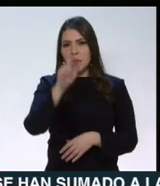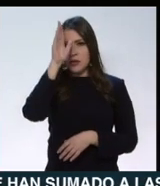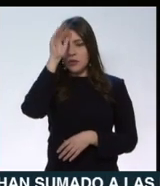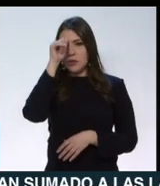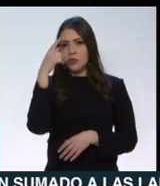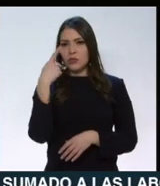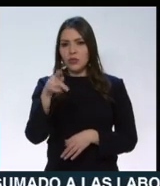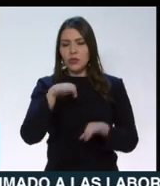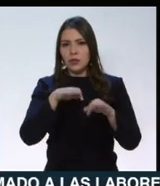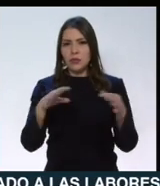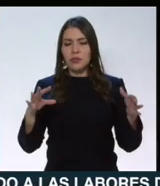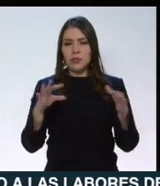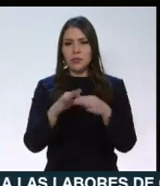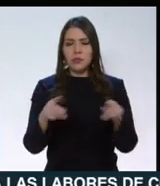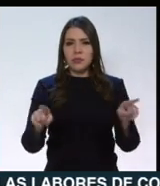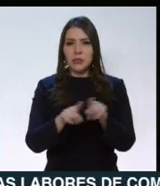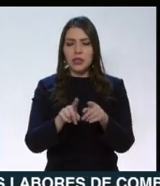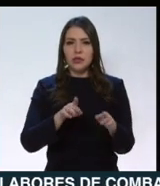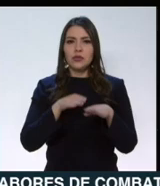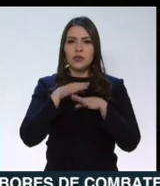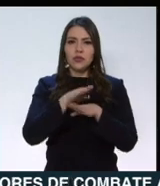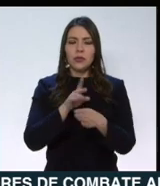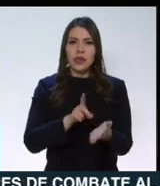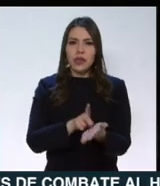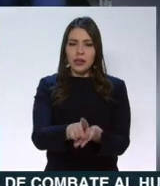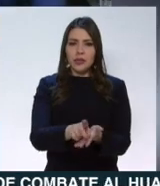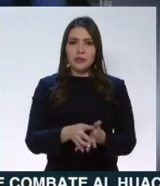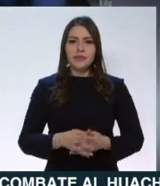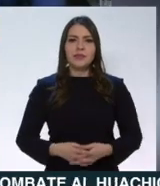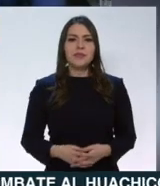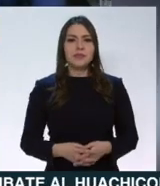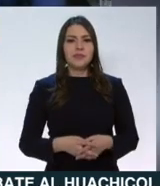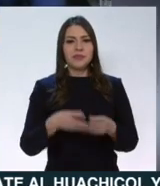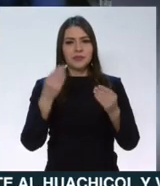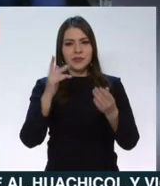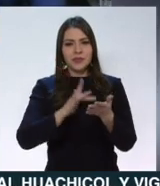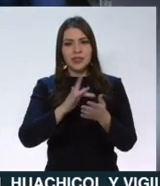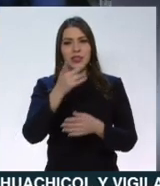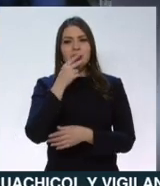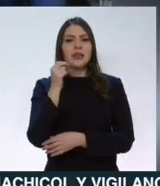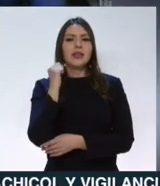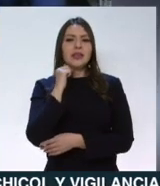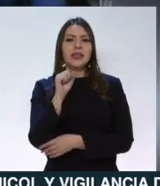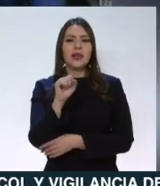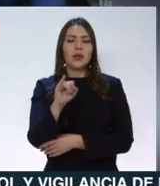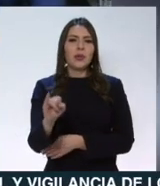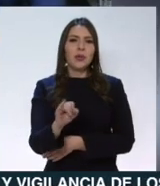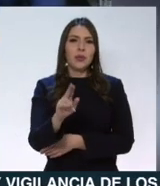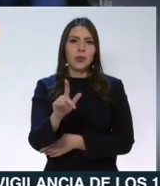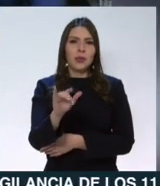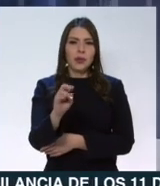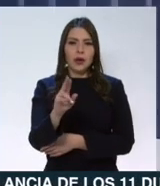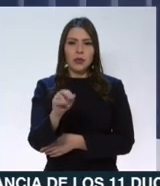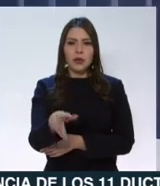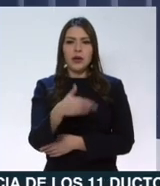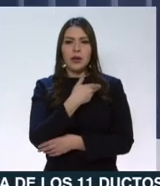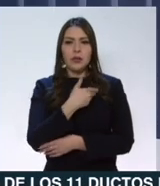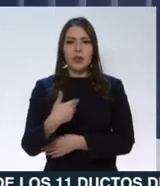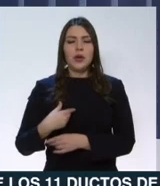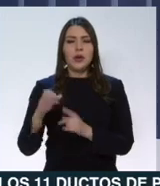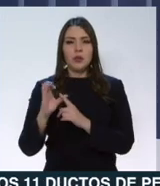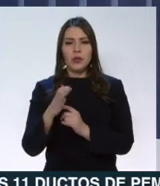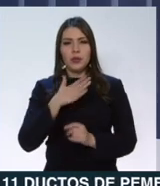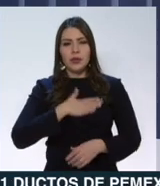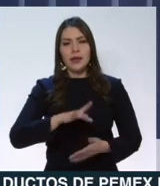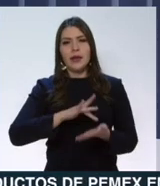legalidad y con todo apego a derecho. Estaremos muy pendientes, senador Julio Ramón Menchaca Salazar, presidente de la Comisión de Justicia en el Senado de la República. Muchas gracias